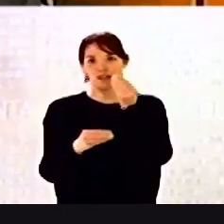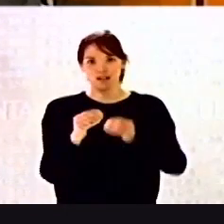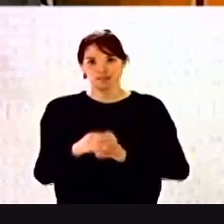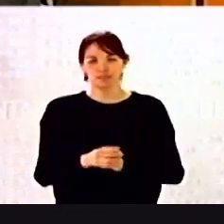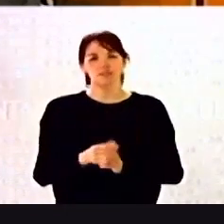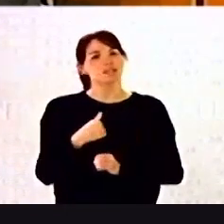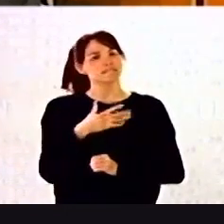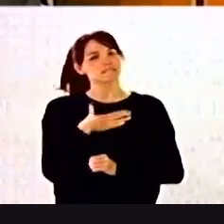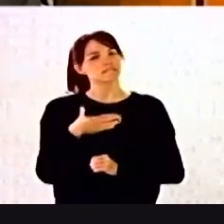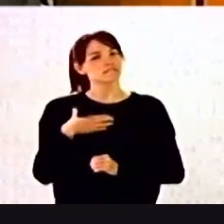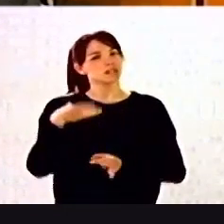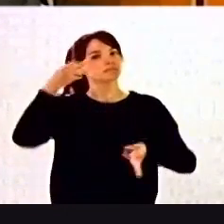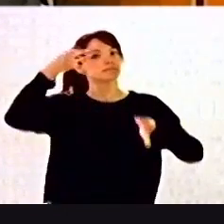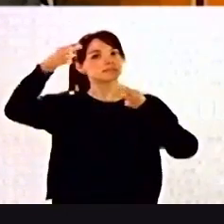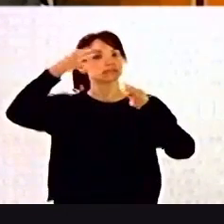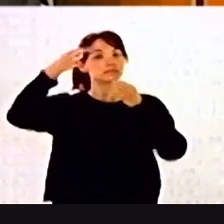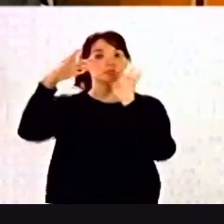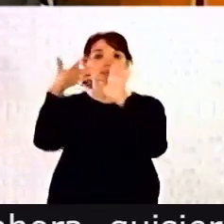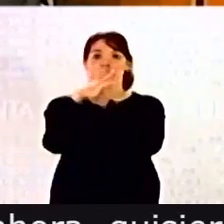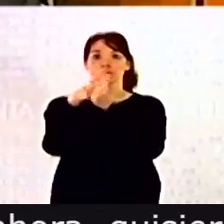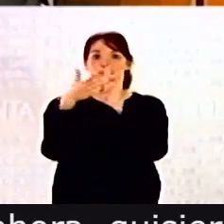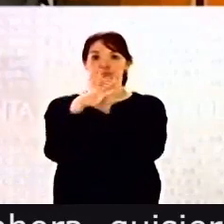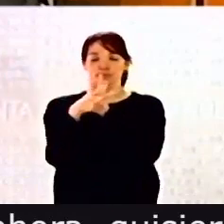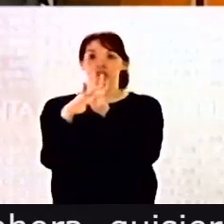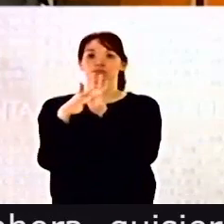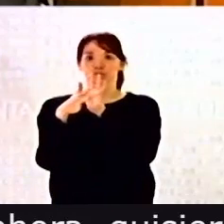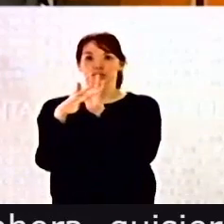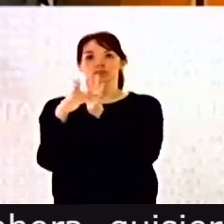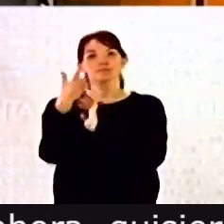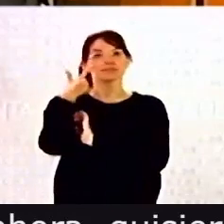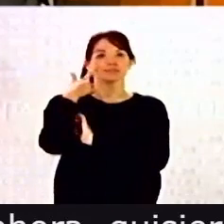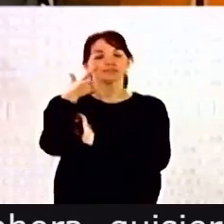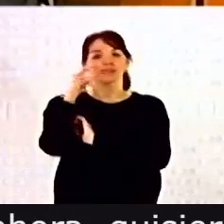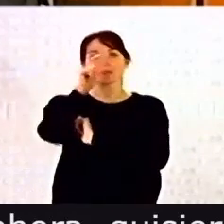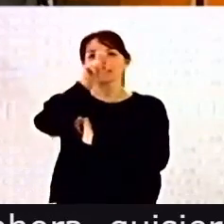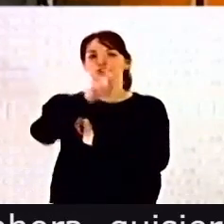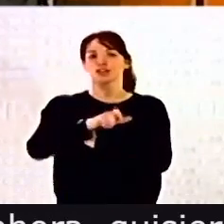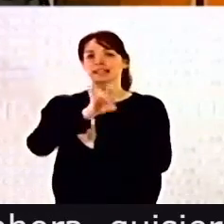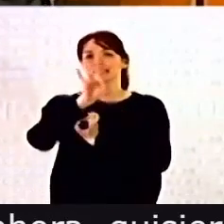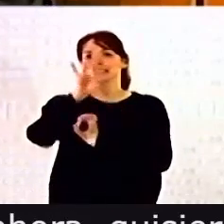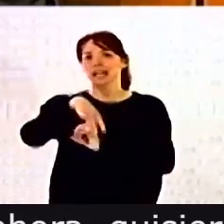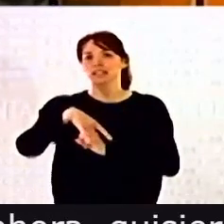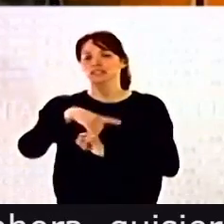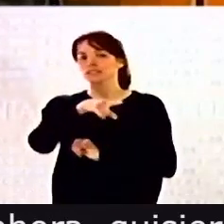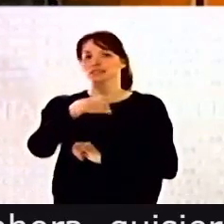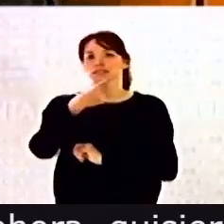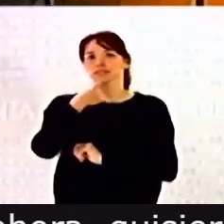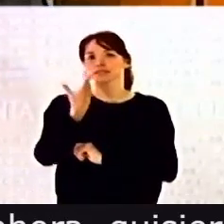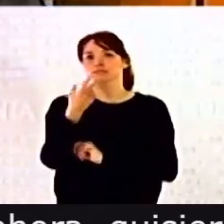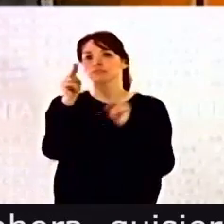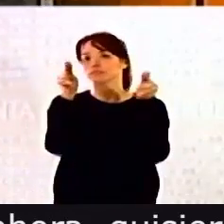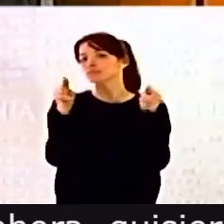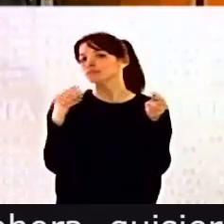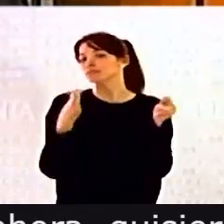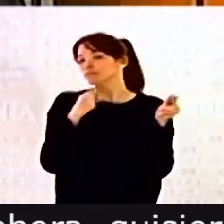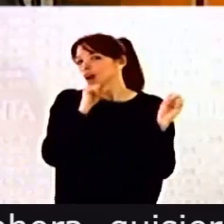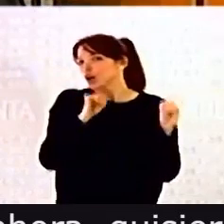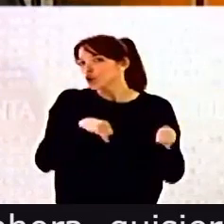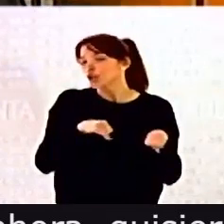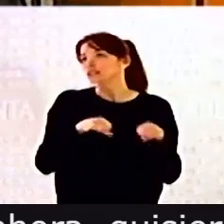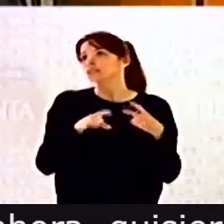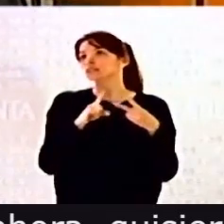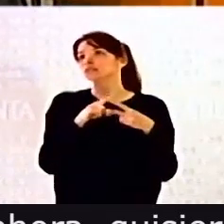que especificara sobre qué personas se está haciendo. Ha dicho entiendo, sobre residentes de mayores, o sea, mayores